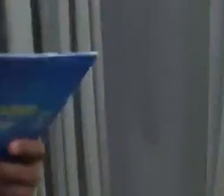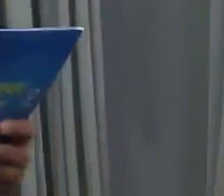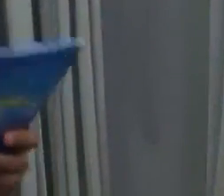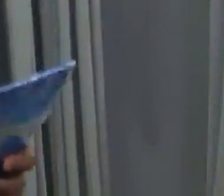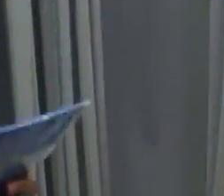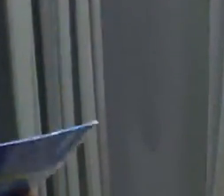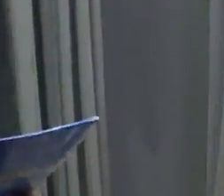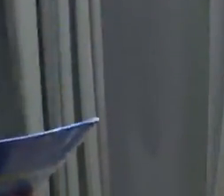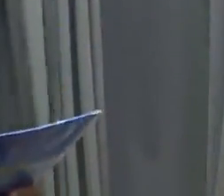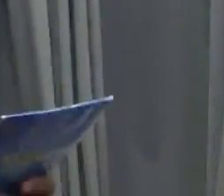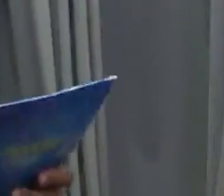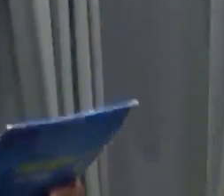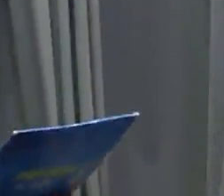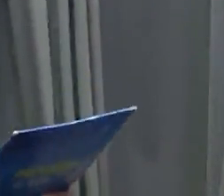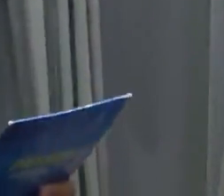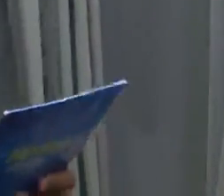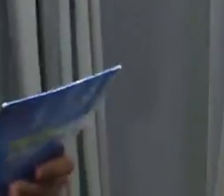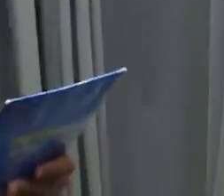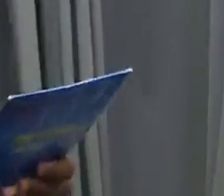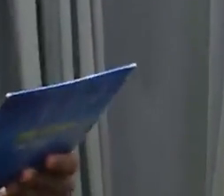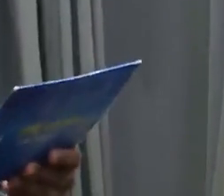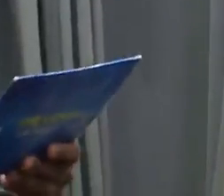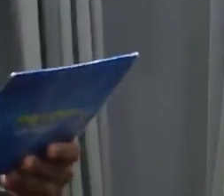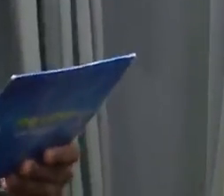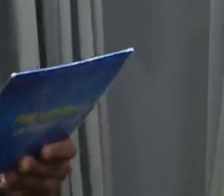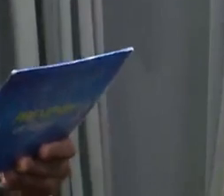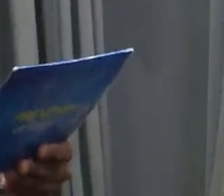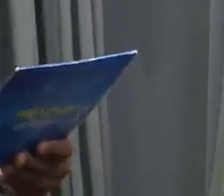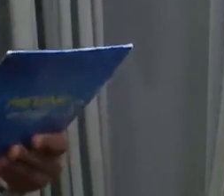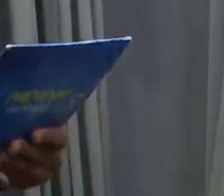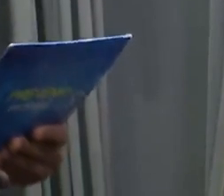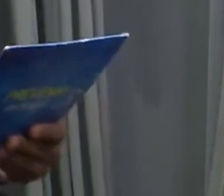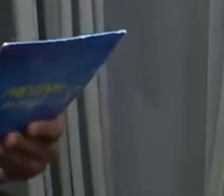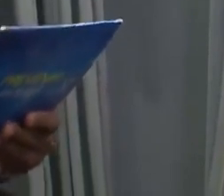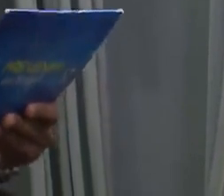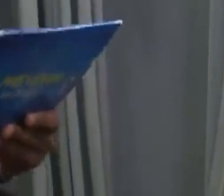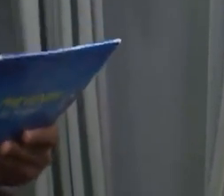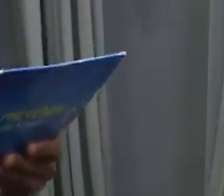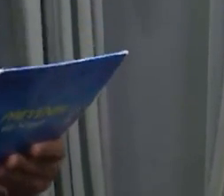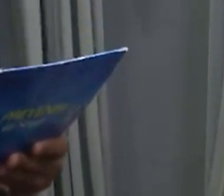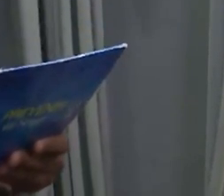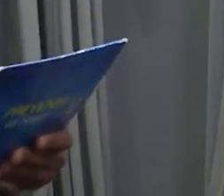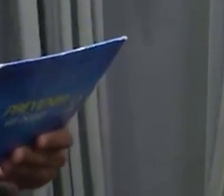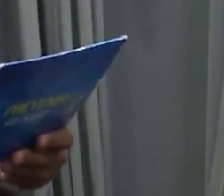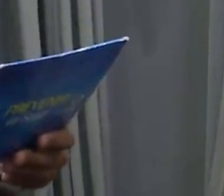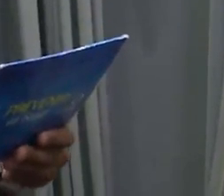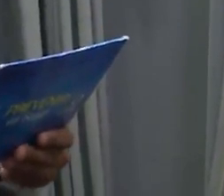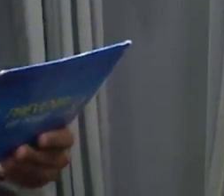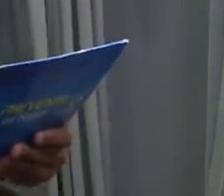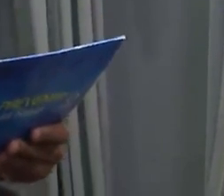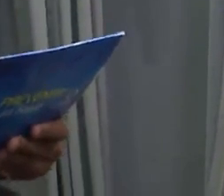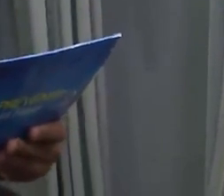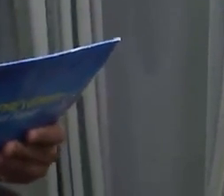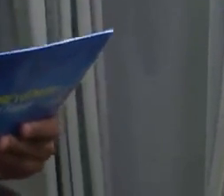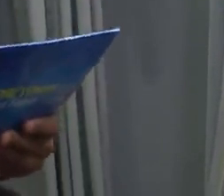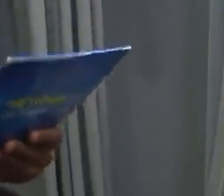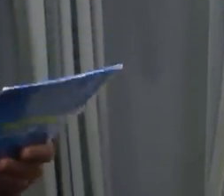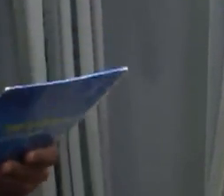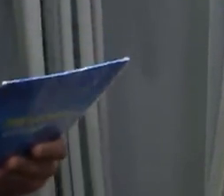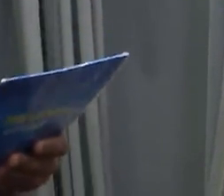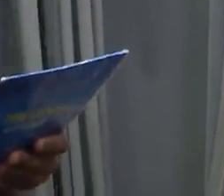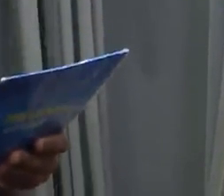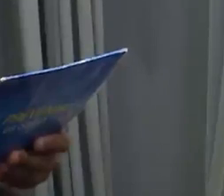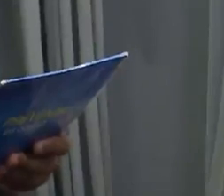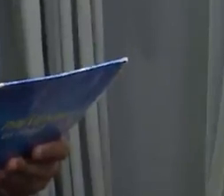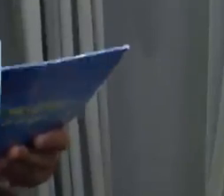Buenas tardes, amigos televidentes. Muchas gracias por su fiel sintonía. El canal 98, el canal parlamentario, el canal de la Asamblea Nacional. Les saluda